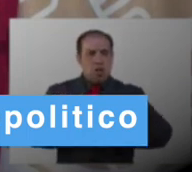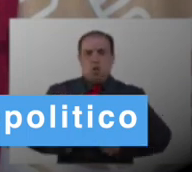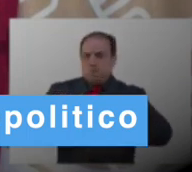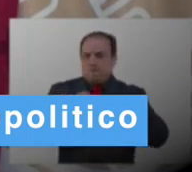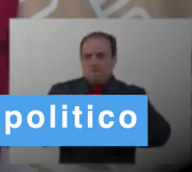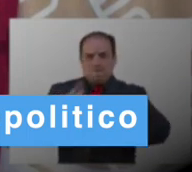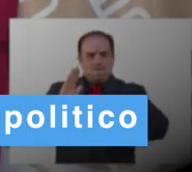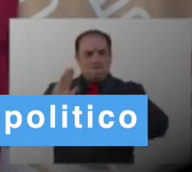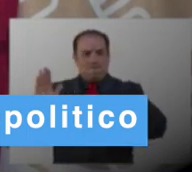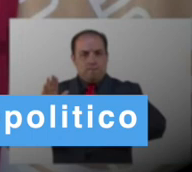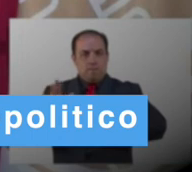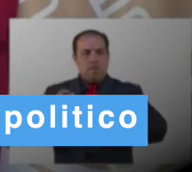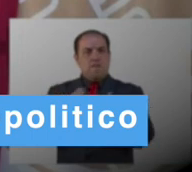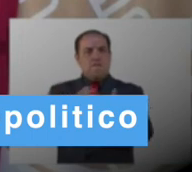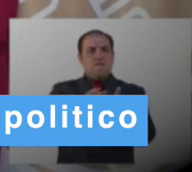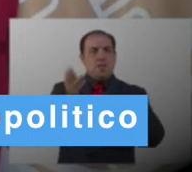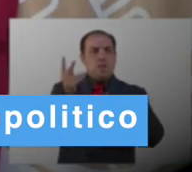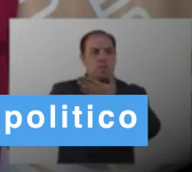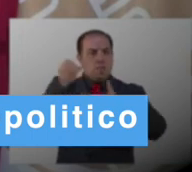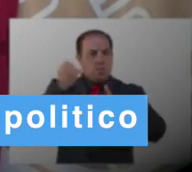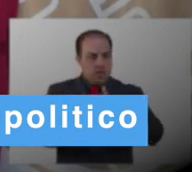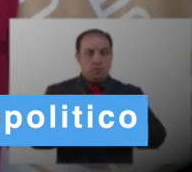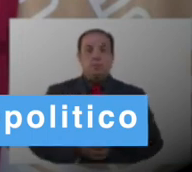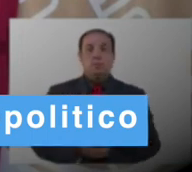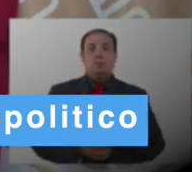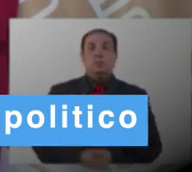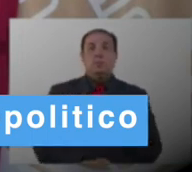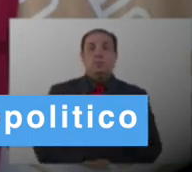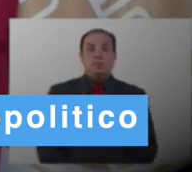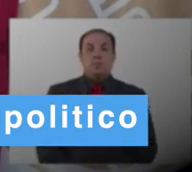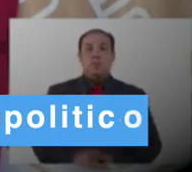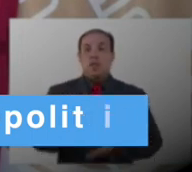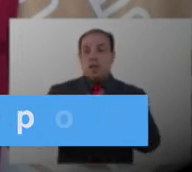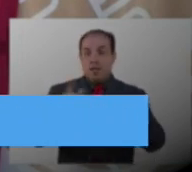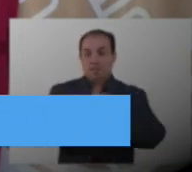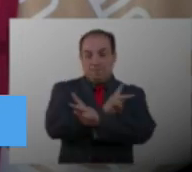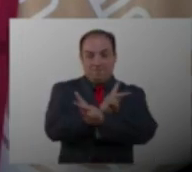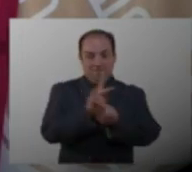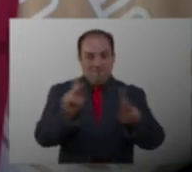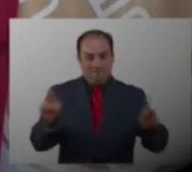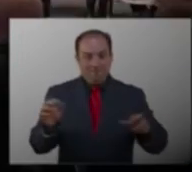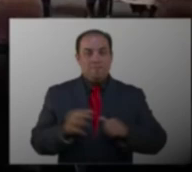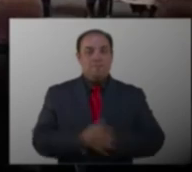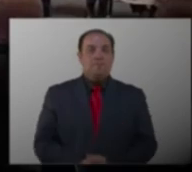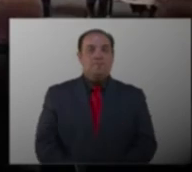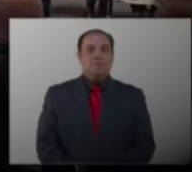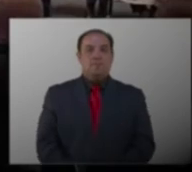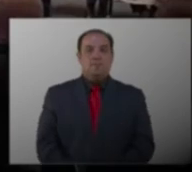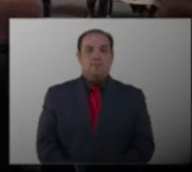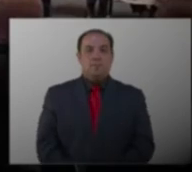para elegir a su candidato presidencial martiva tres secretario de gobierno ocupará el cargo de manera provisional Hasta que el congreso